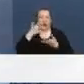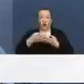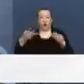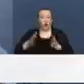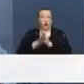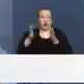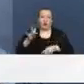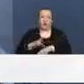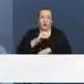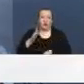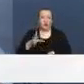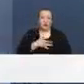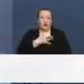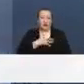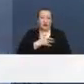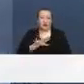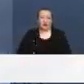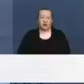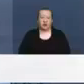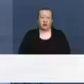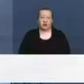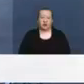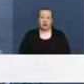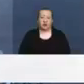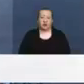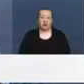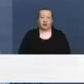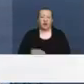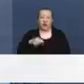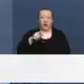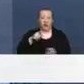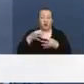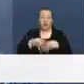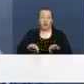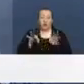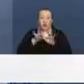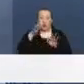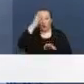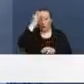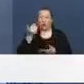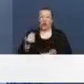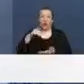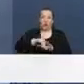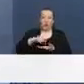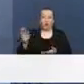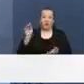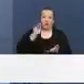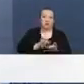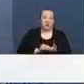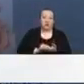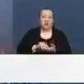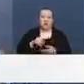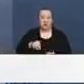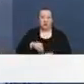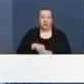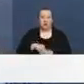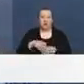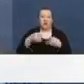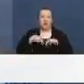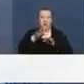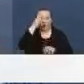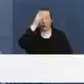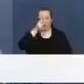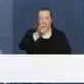lo único que logró exportar el neoliberalismo que nos quieren implantar nuevamente y no lo están implementando fue seres humanos fueron ustedes